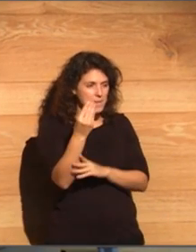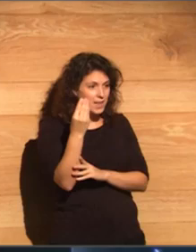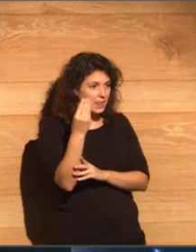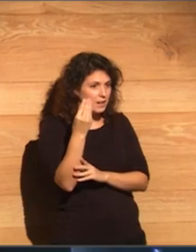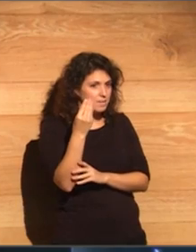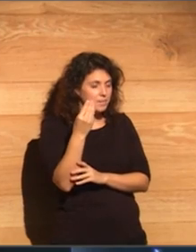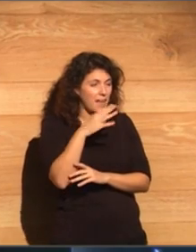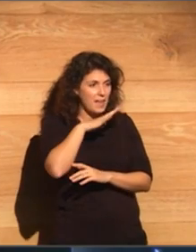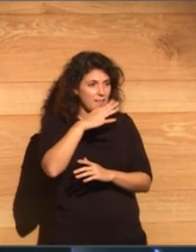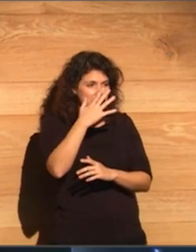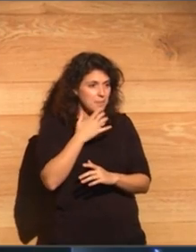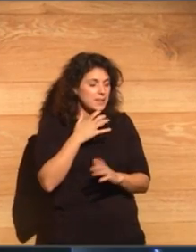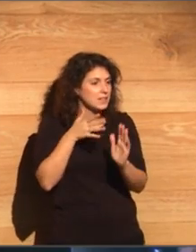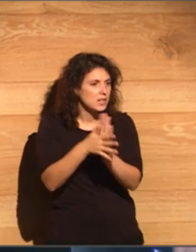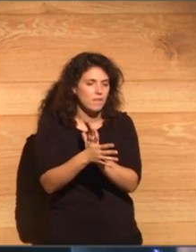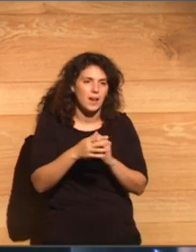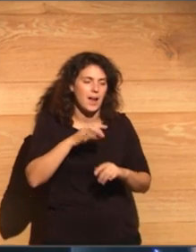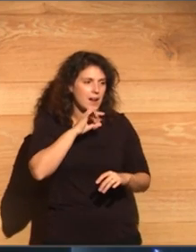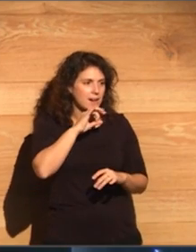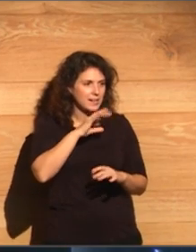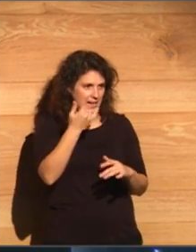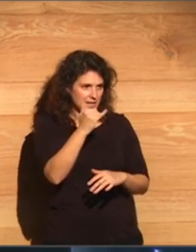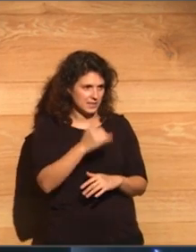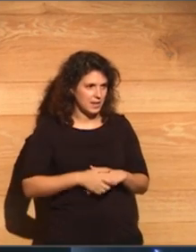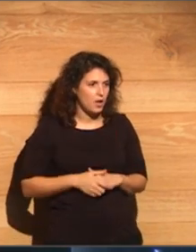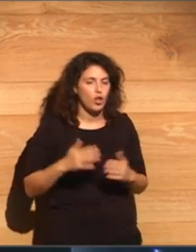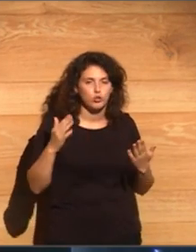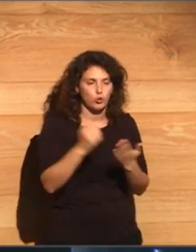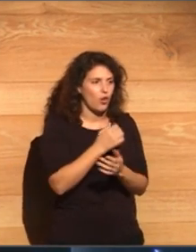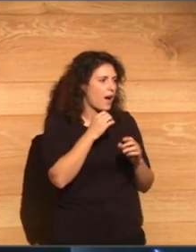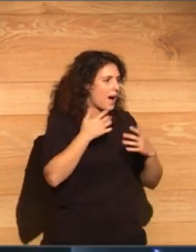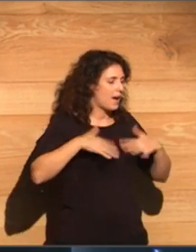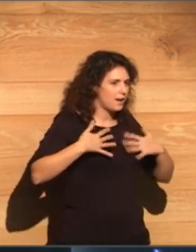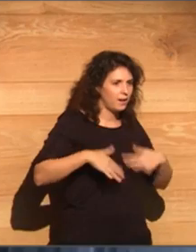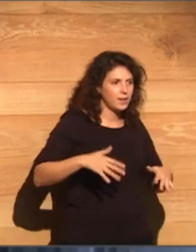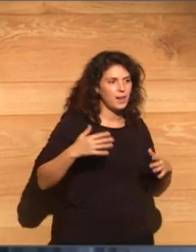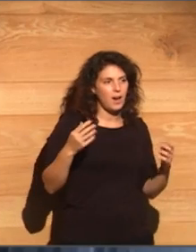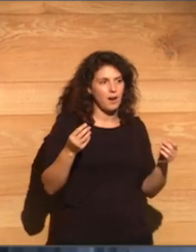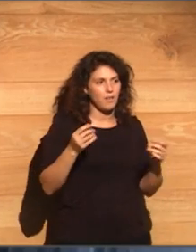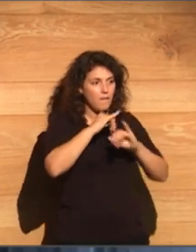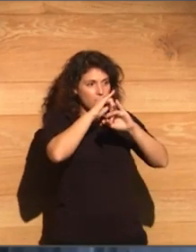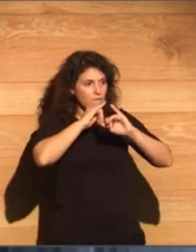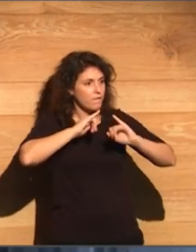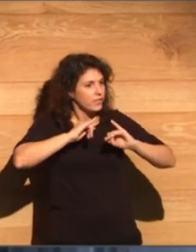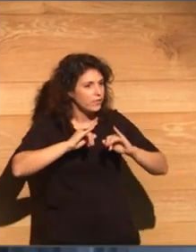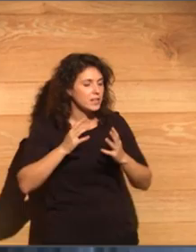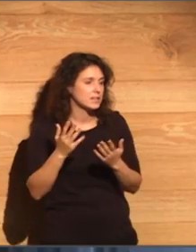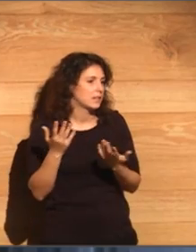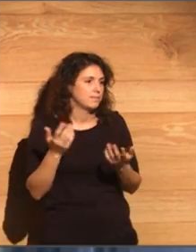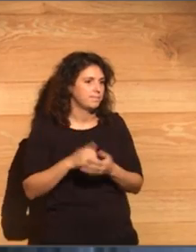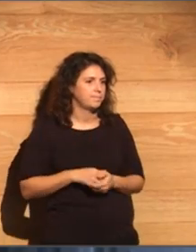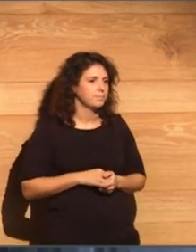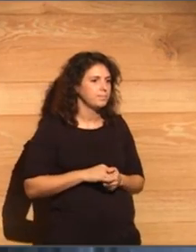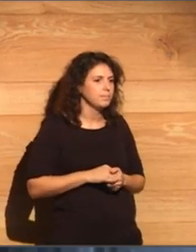es todo por la risa. Es decir, que tiene que haber alegría, jolgorio y situaciones chabacanas y absurdas. A tope con la risa